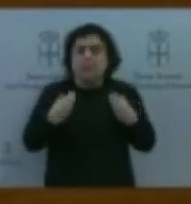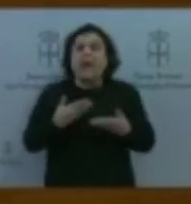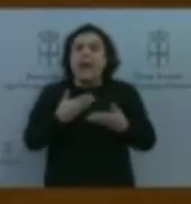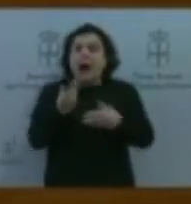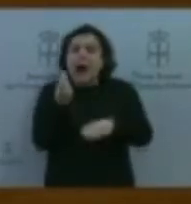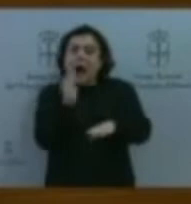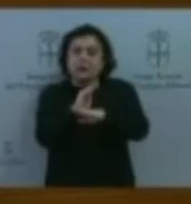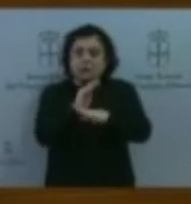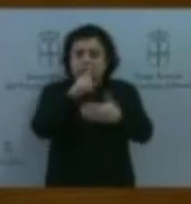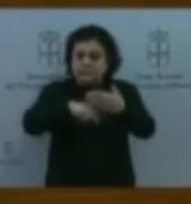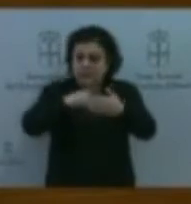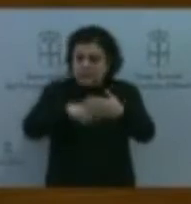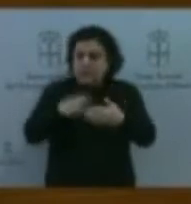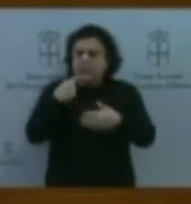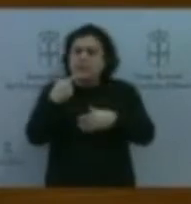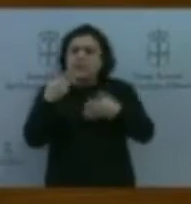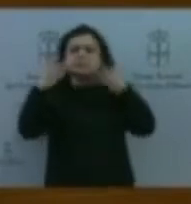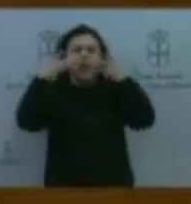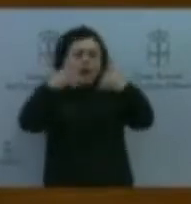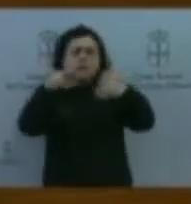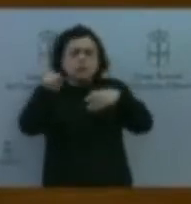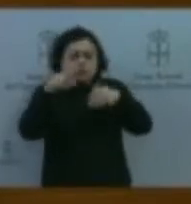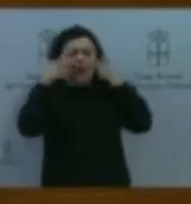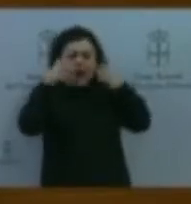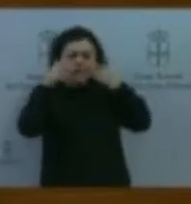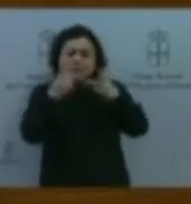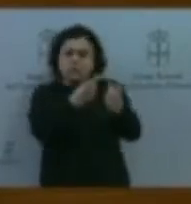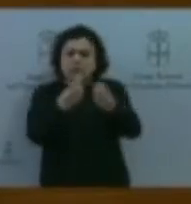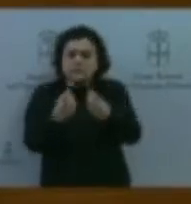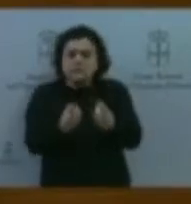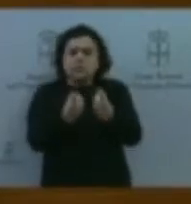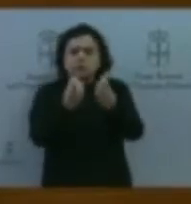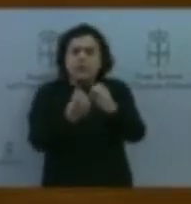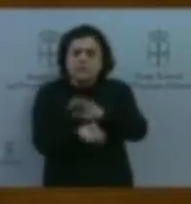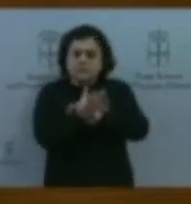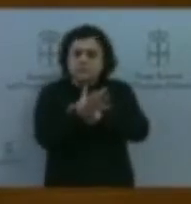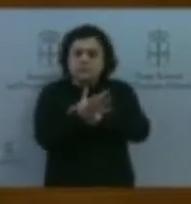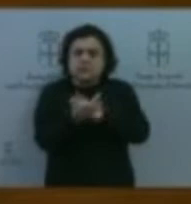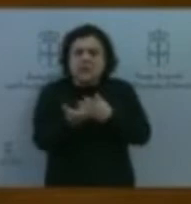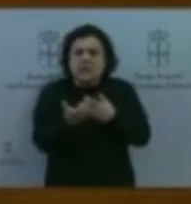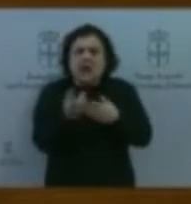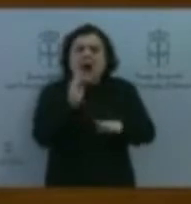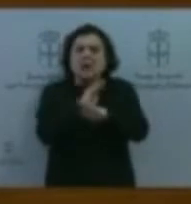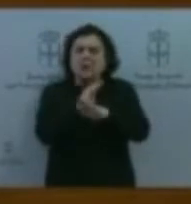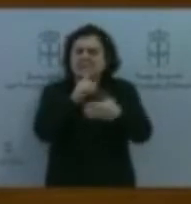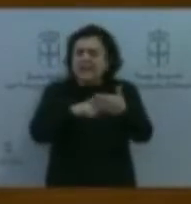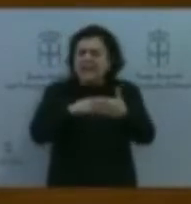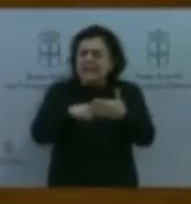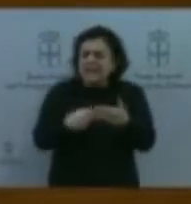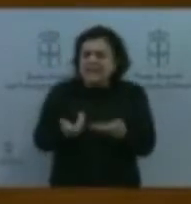necesidades y que se habilitó unas ayudas al alquiler, pero unas ayudas al alquiler que 6 meses después, en muchos casos, están sin